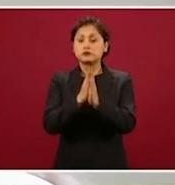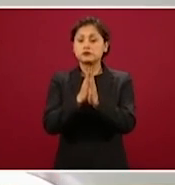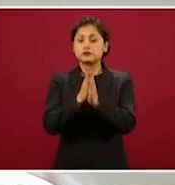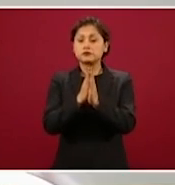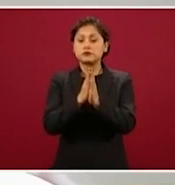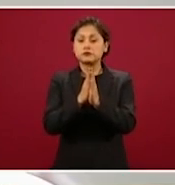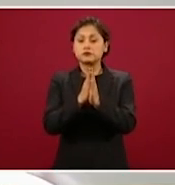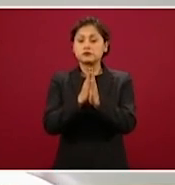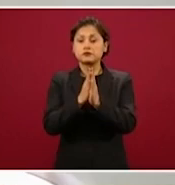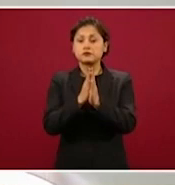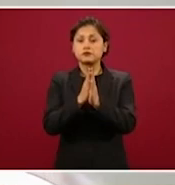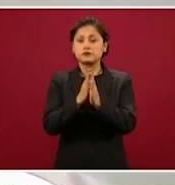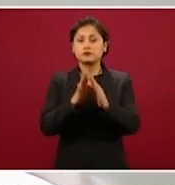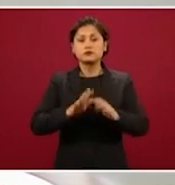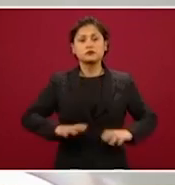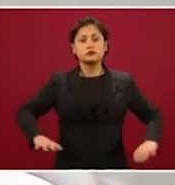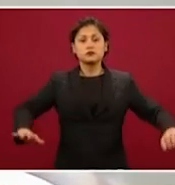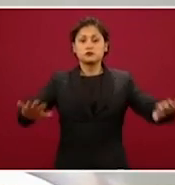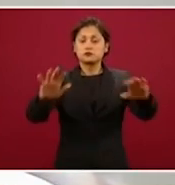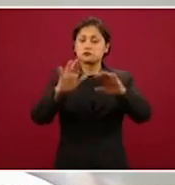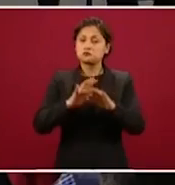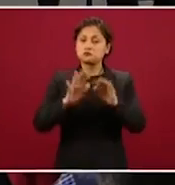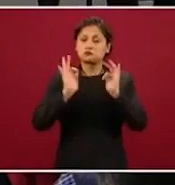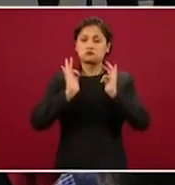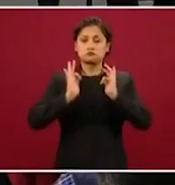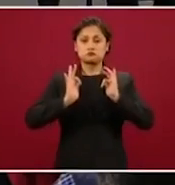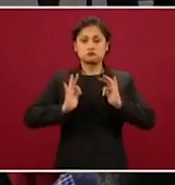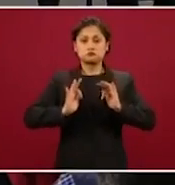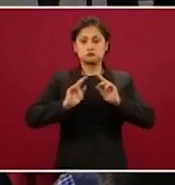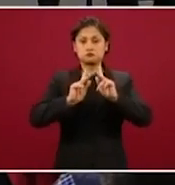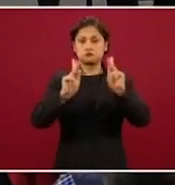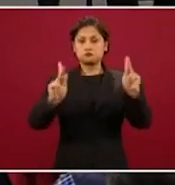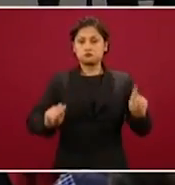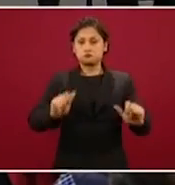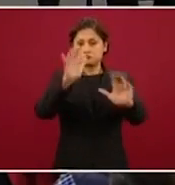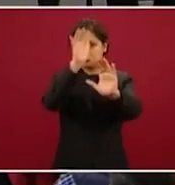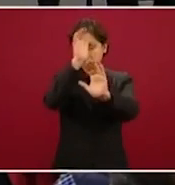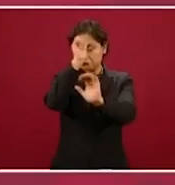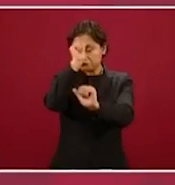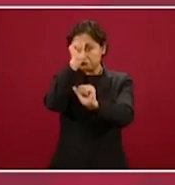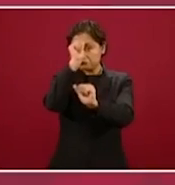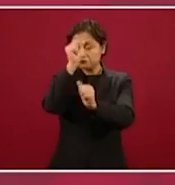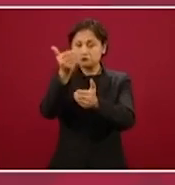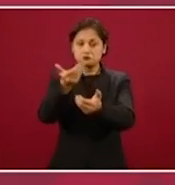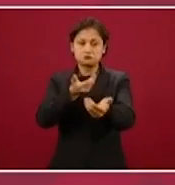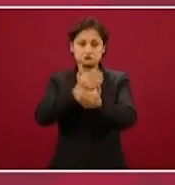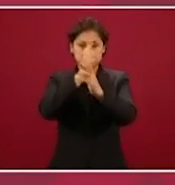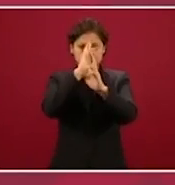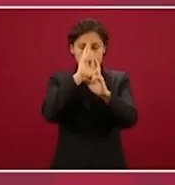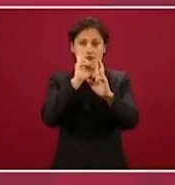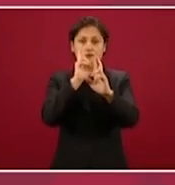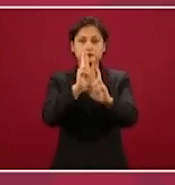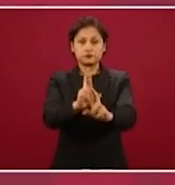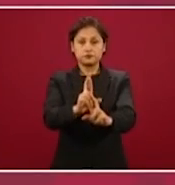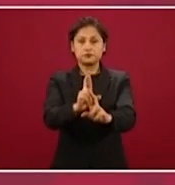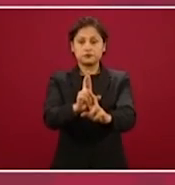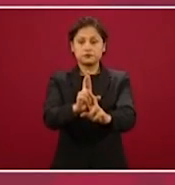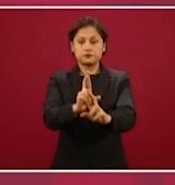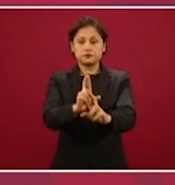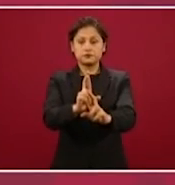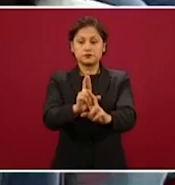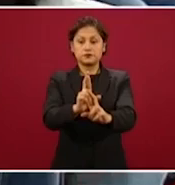llamar a la concordia, ¿sí?, al respeto. Podemos tener